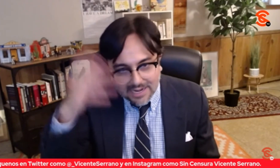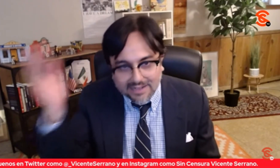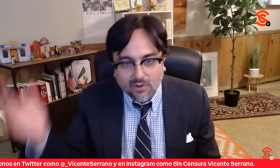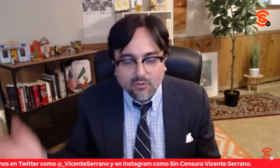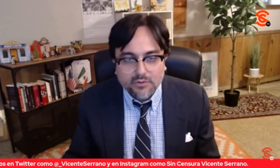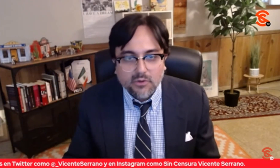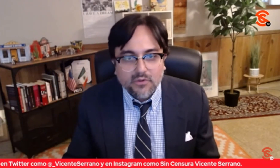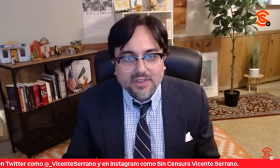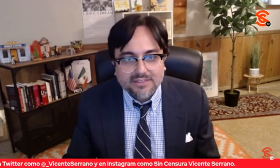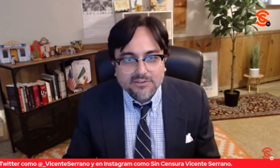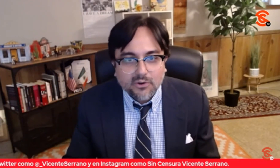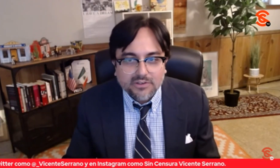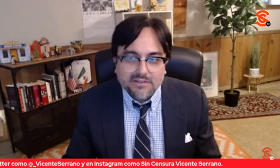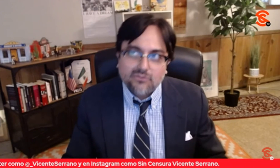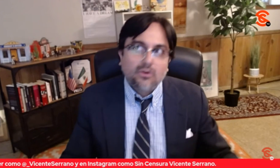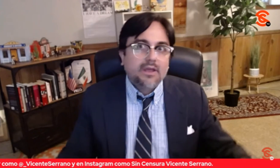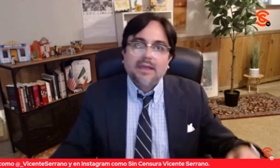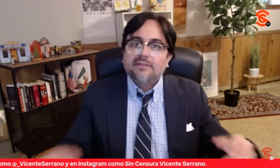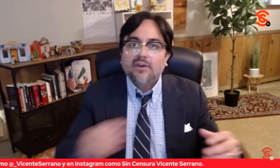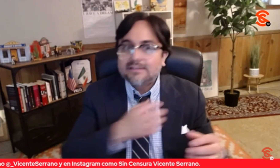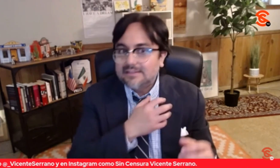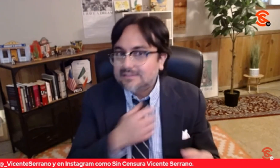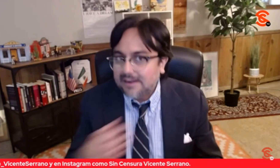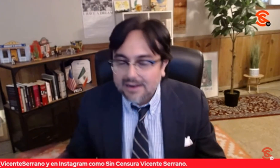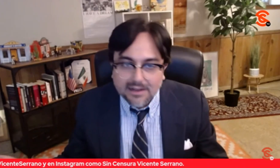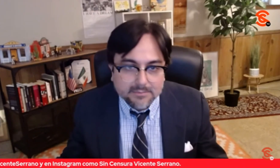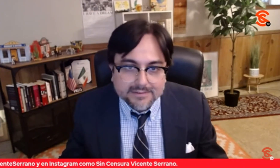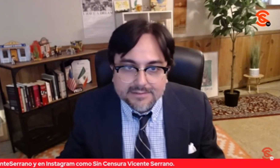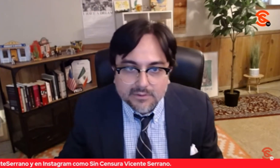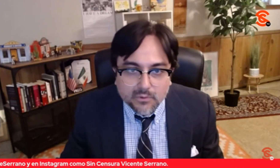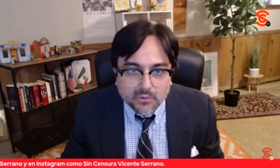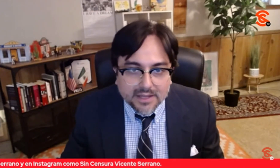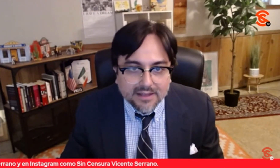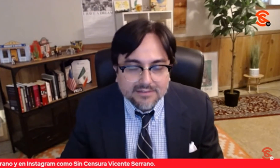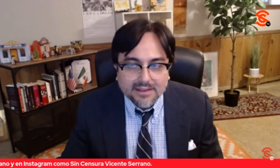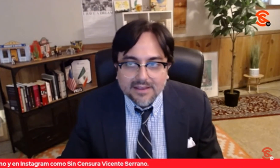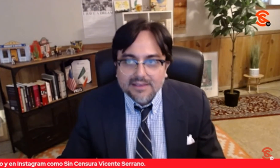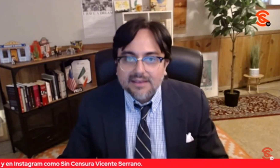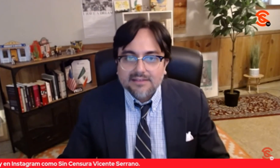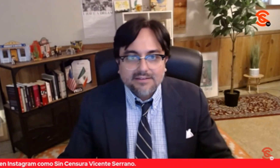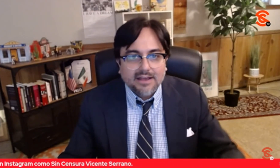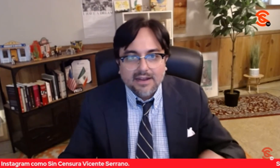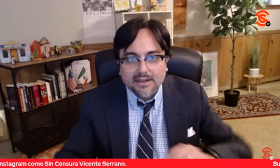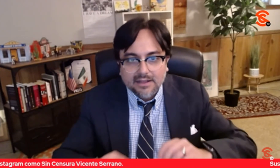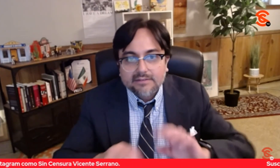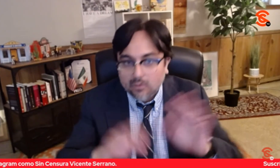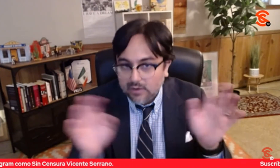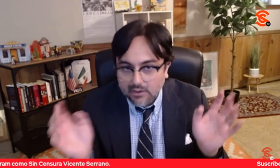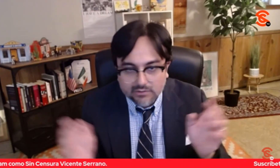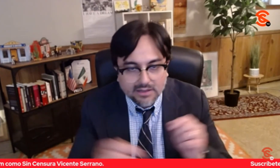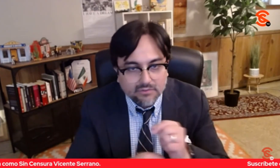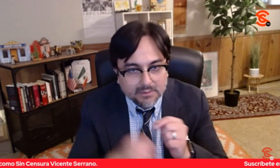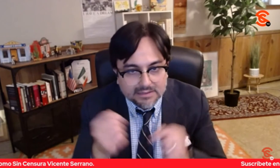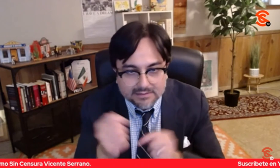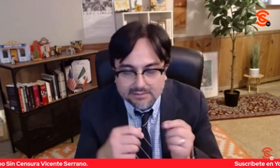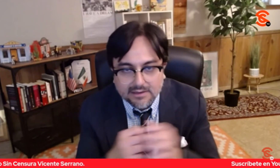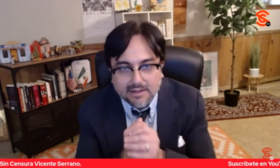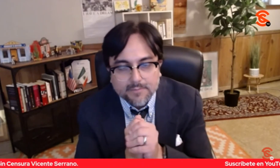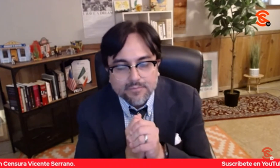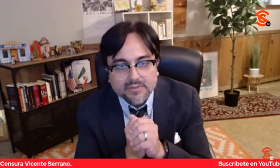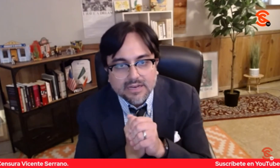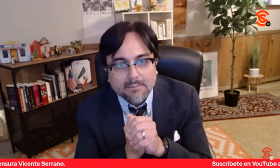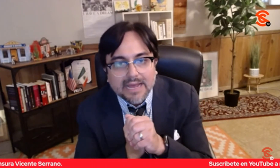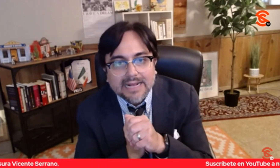y no él, el que lo han ofendido con tantas cosas? Y esto hizo que se desgarraran las vestiduras y que se sacaran, según ellos, a las feministas